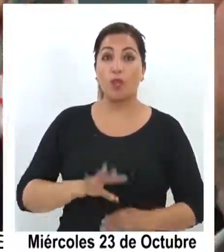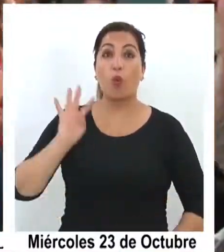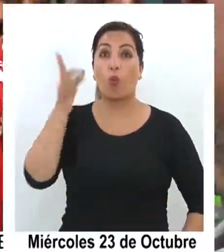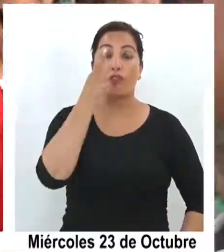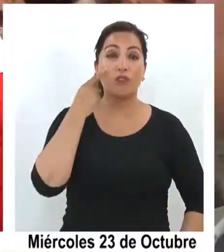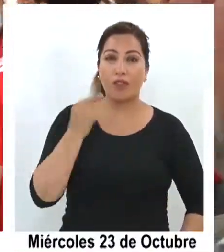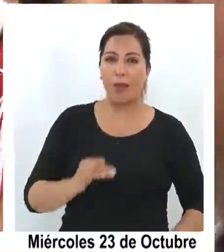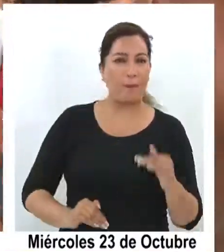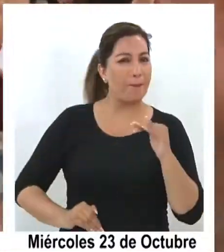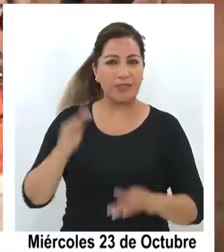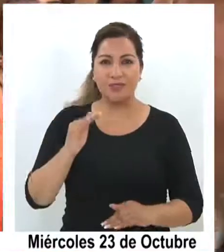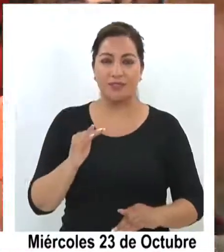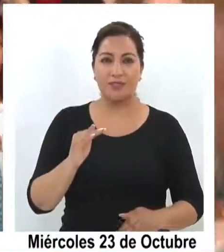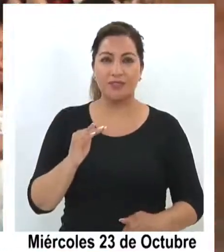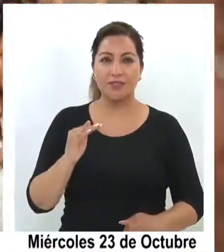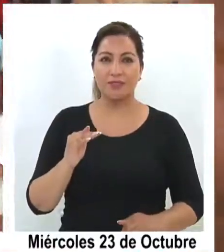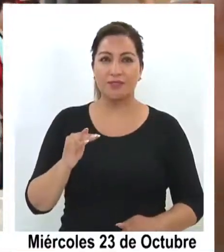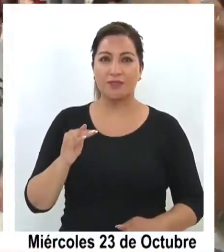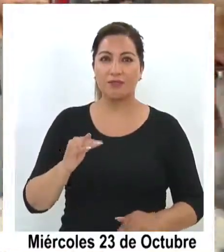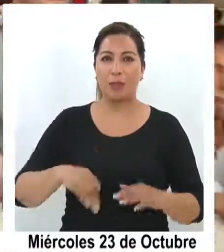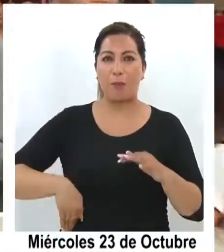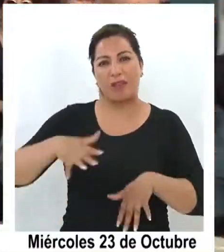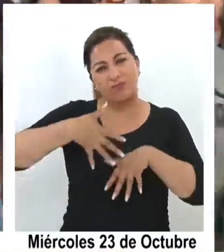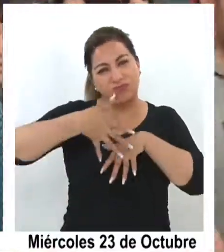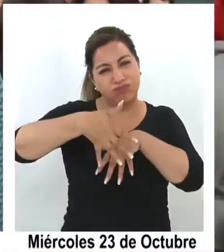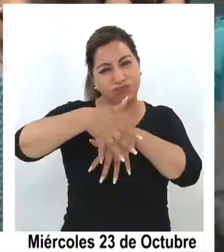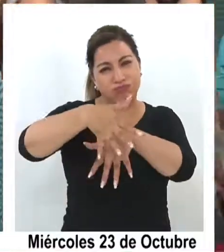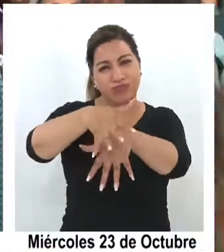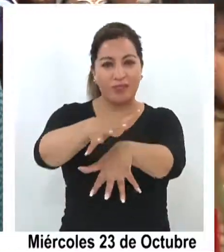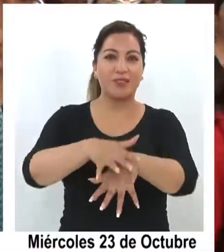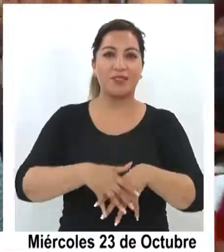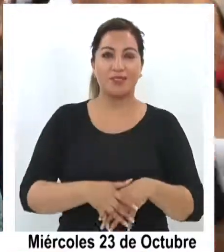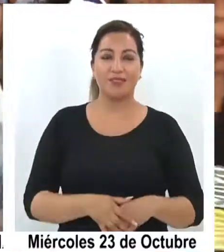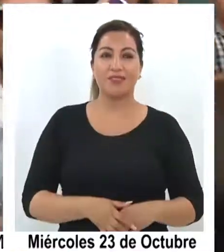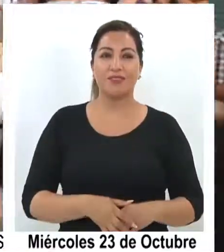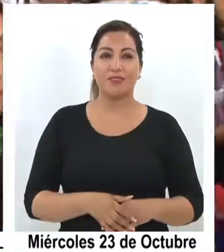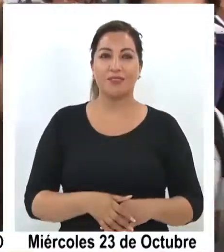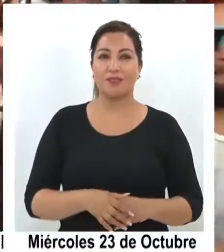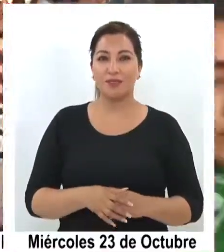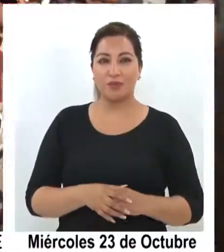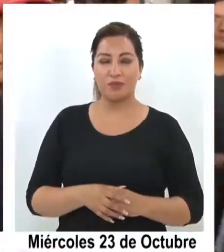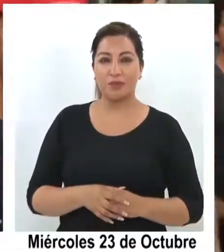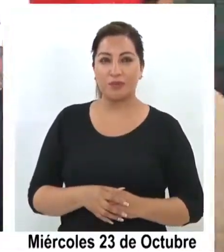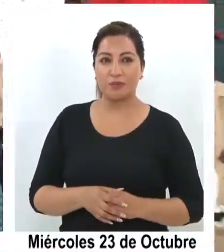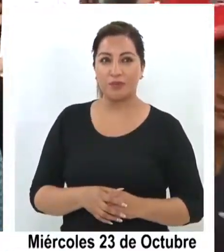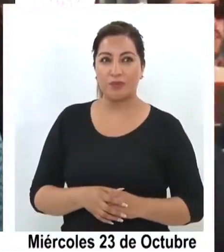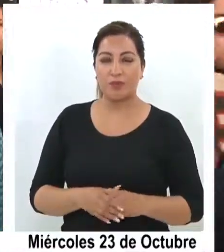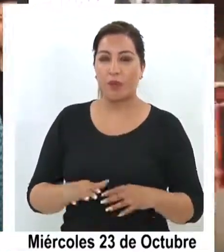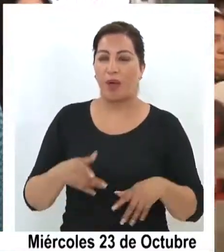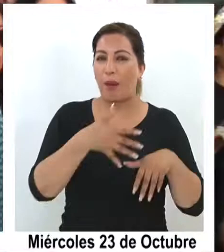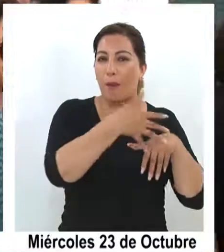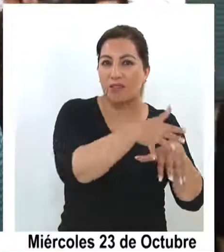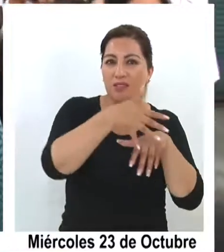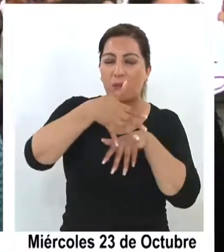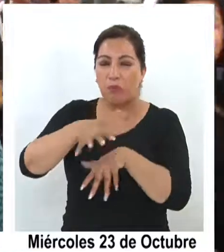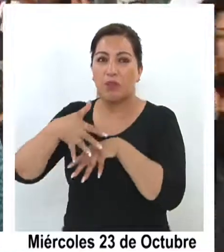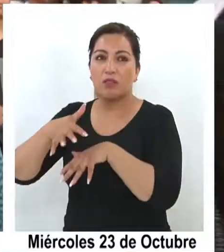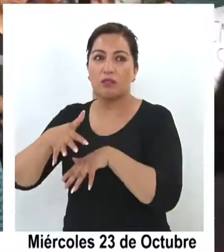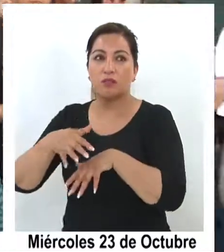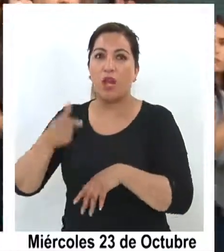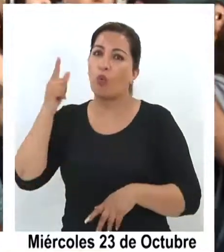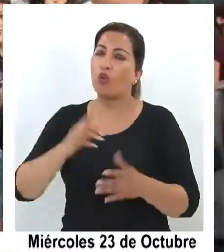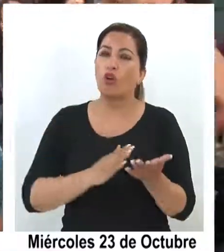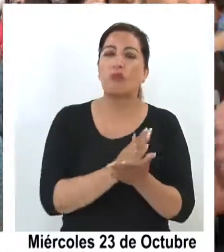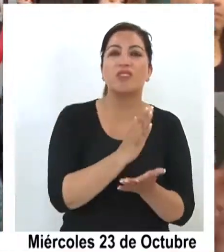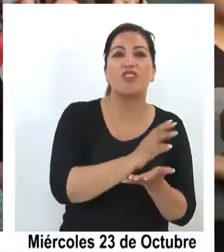para ser la cuarta jornada, la mayor convocatoria. Se han juntado varias marchas, algunas